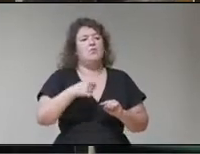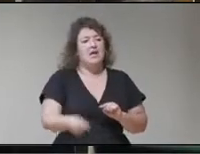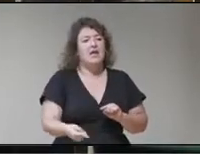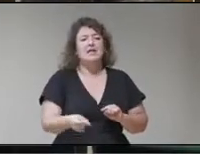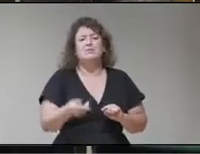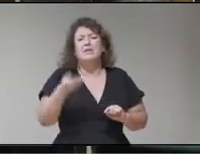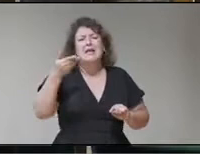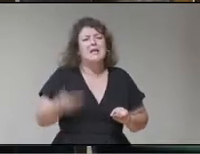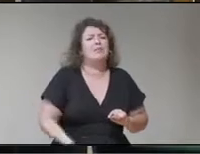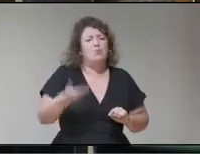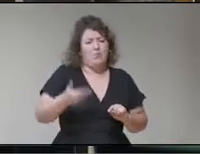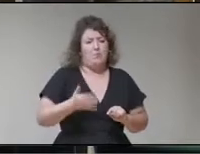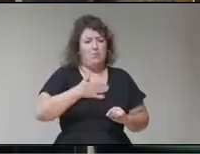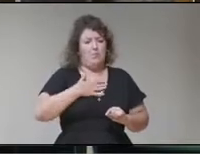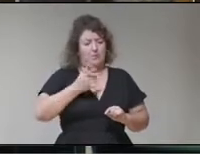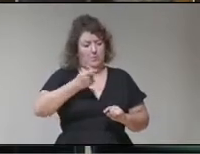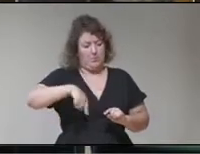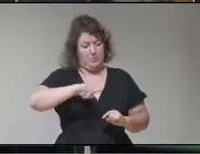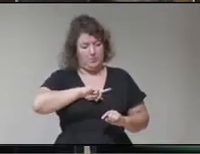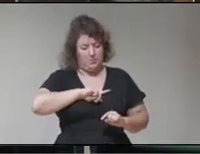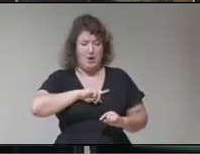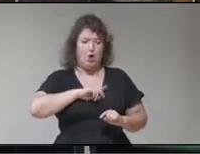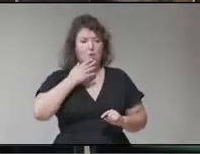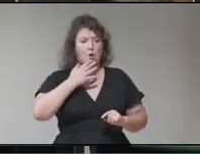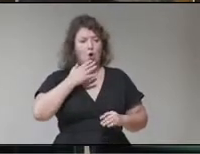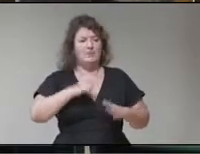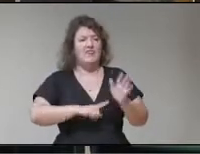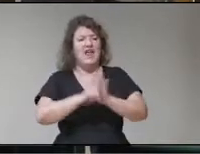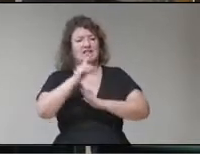importante para nuestro devenir como especie.